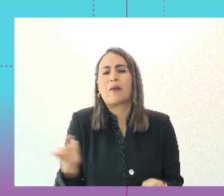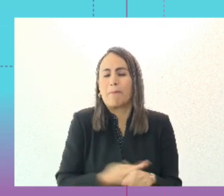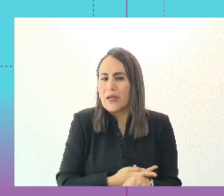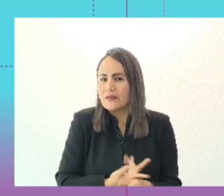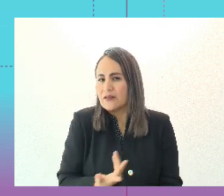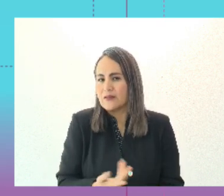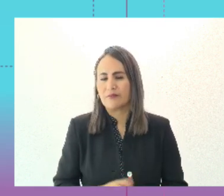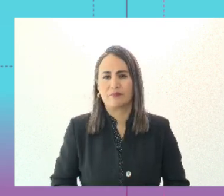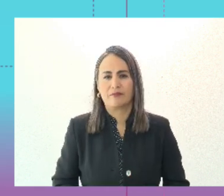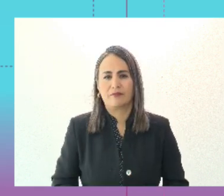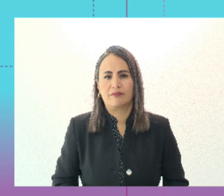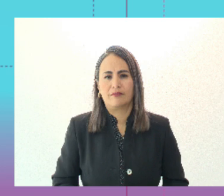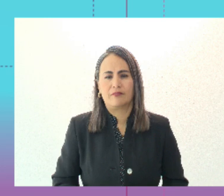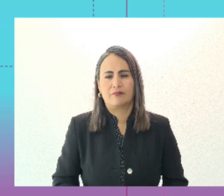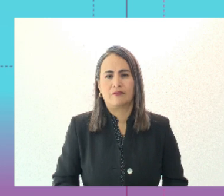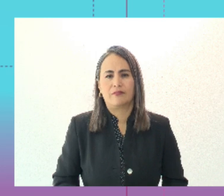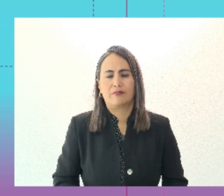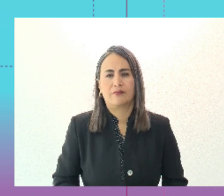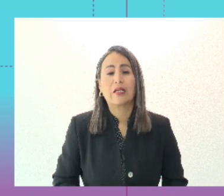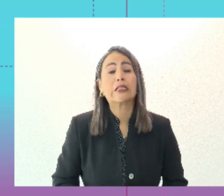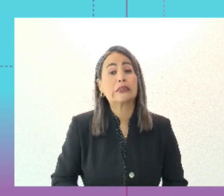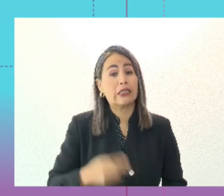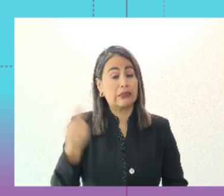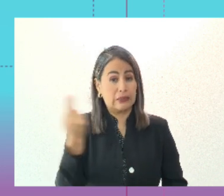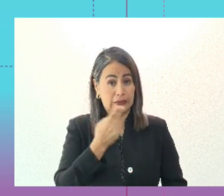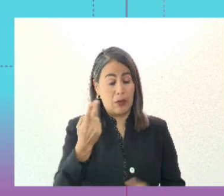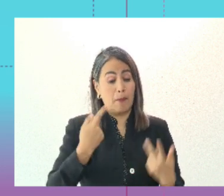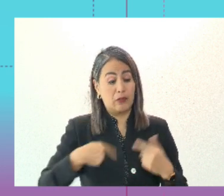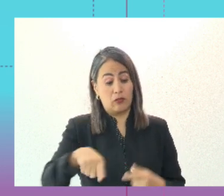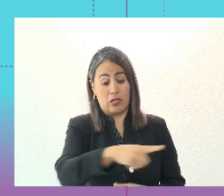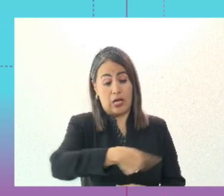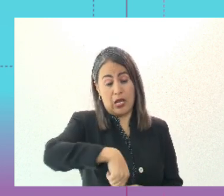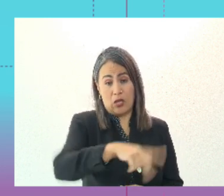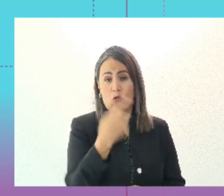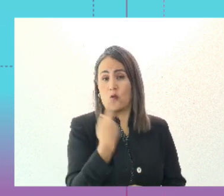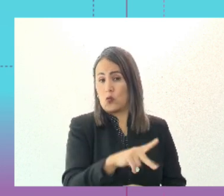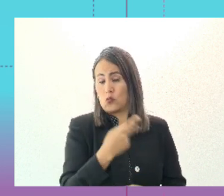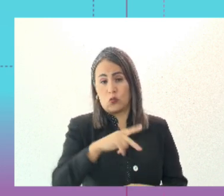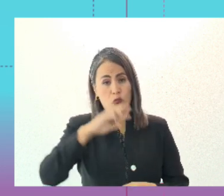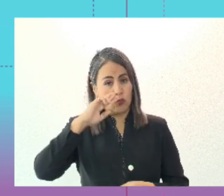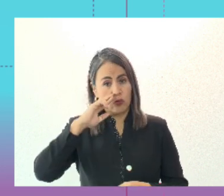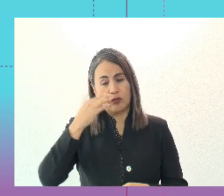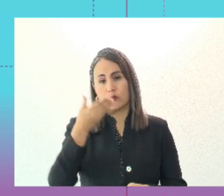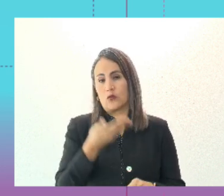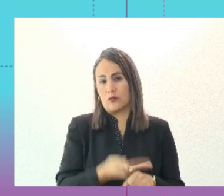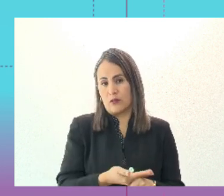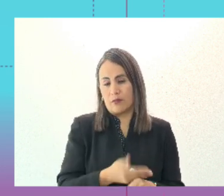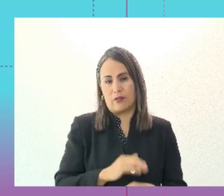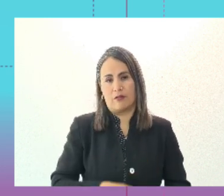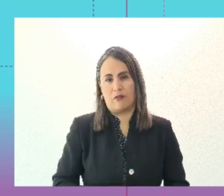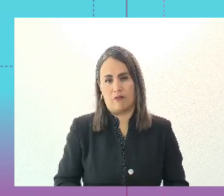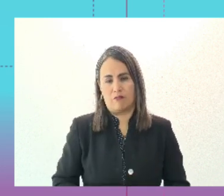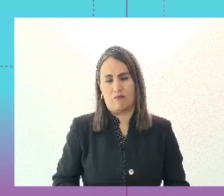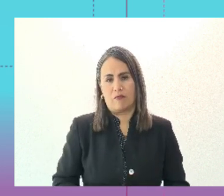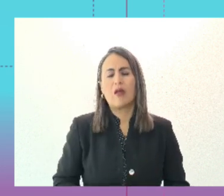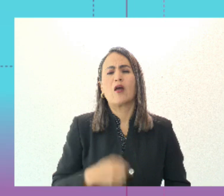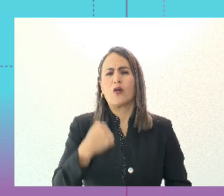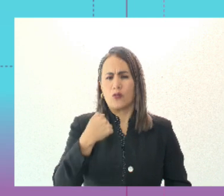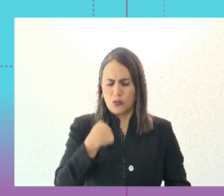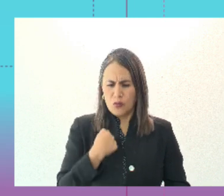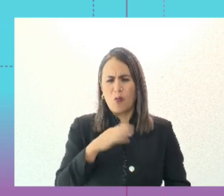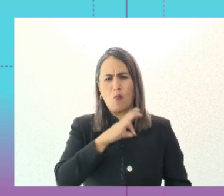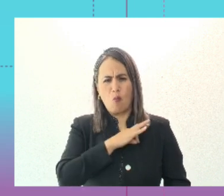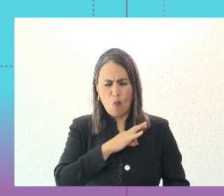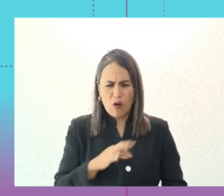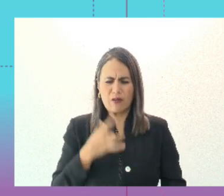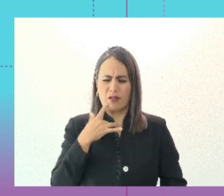Yo creo que aquí la participación ciudadana implica también una responsabilidad civil. Y entonces yo puedo hacer todo de mi parte, yo INEGI puedo poner